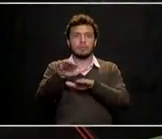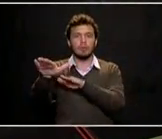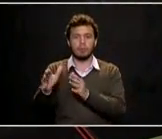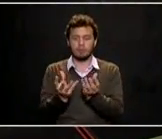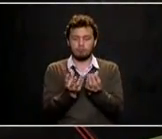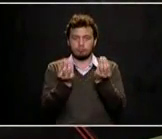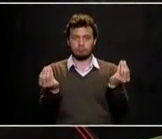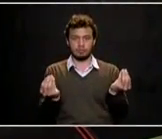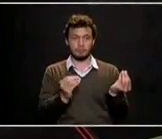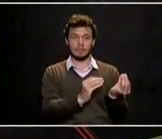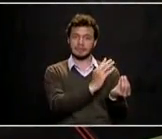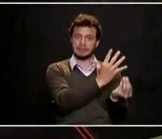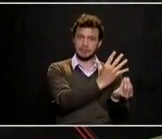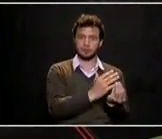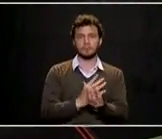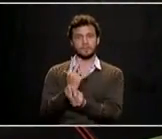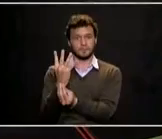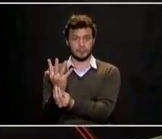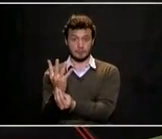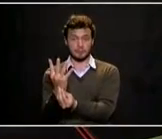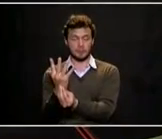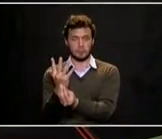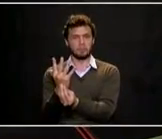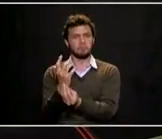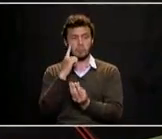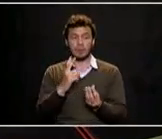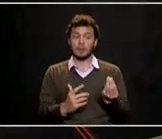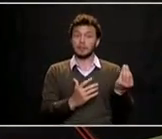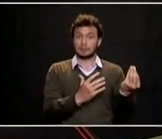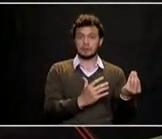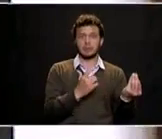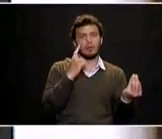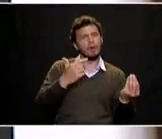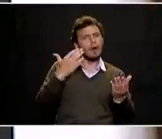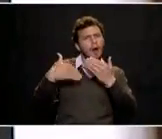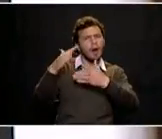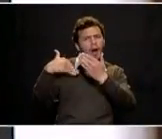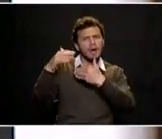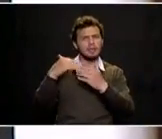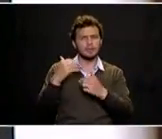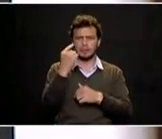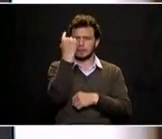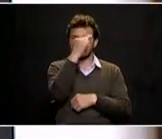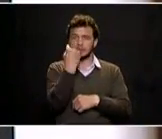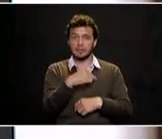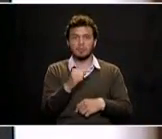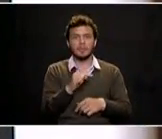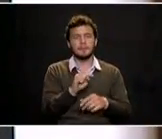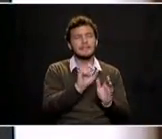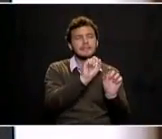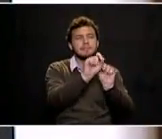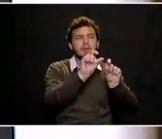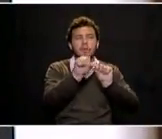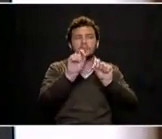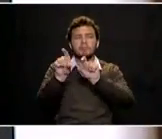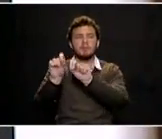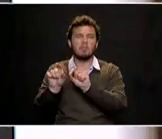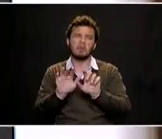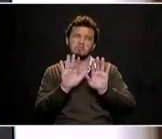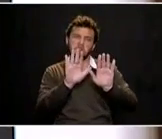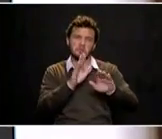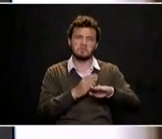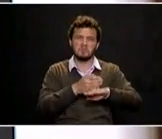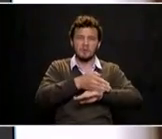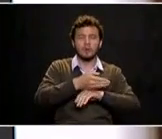cinco primeros, en un promedio de las encuestas realizadas en septiembre, contratadas por medios de comunicación